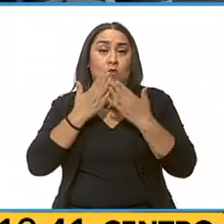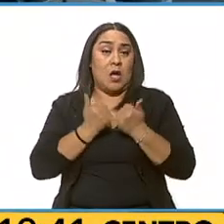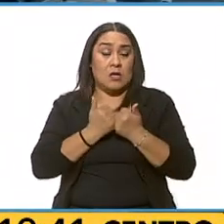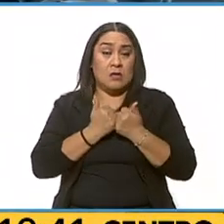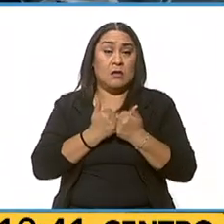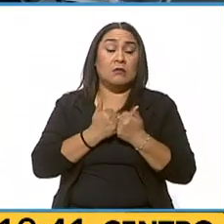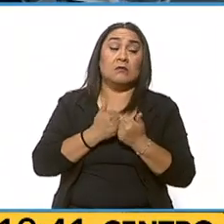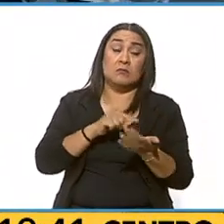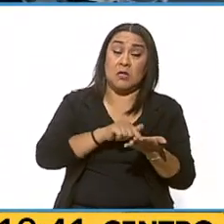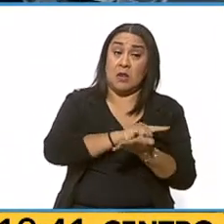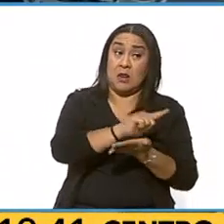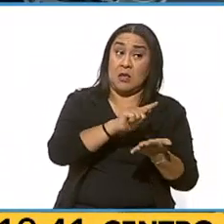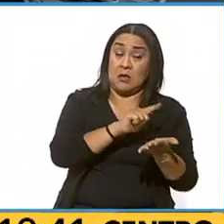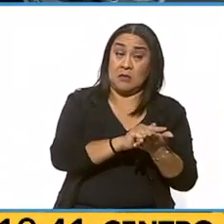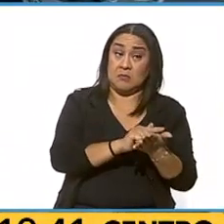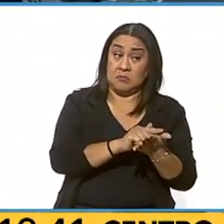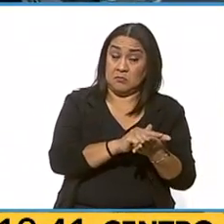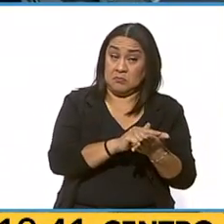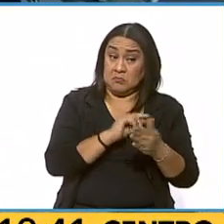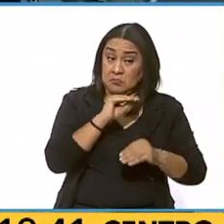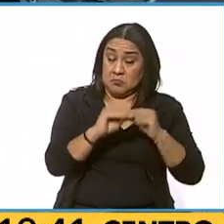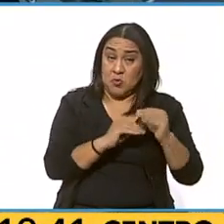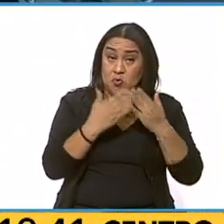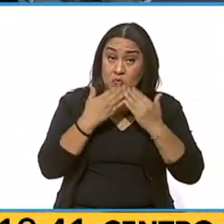hacía esta reforma, no había futuro.